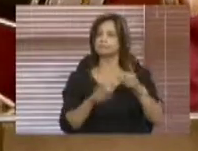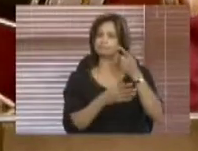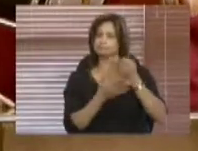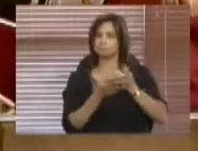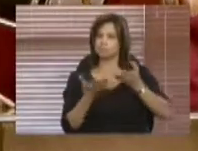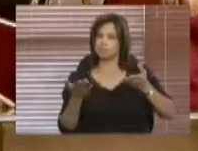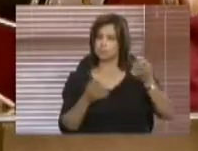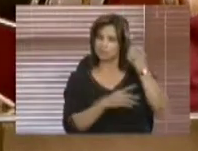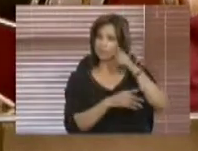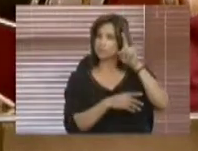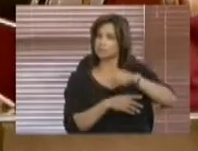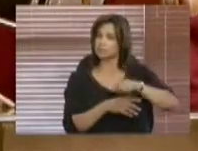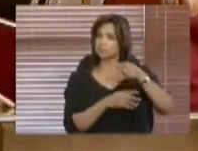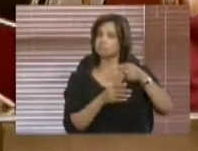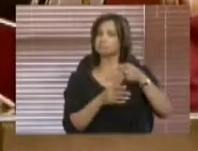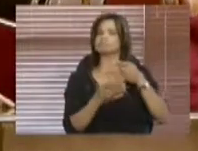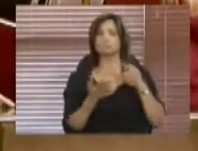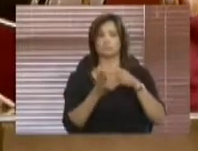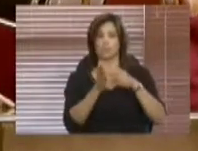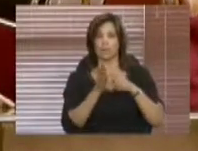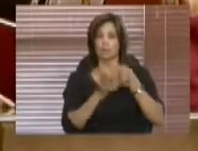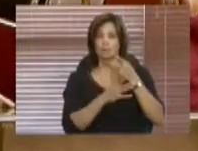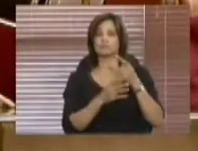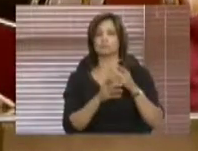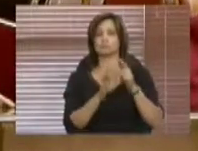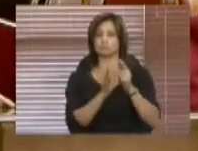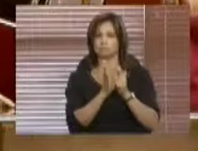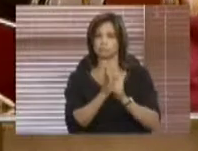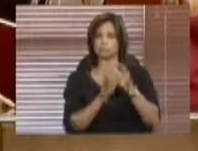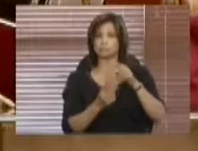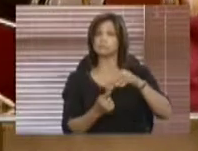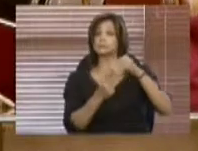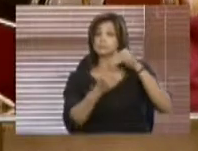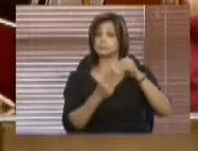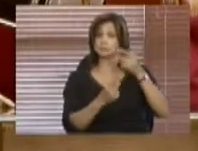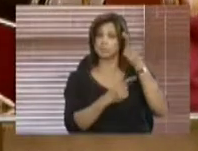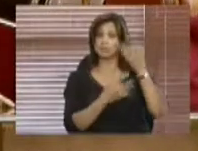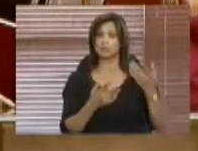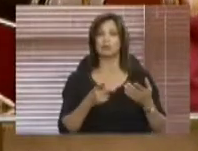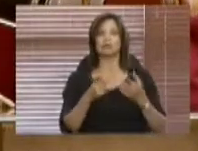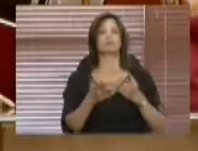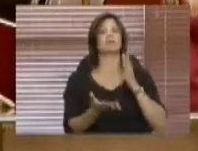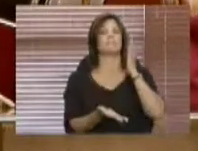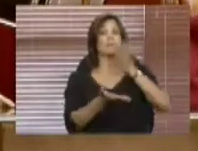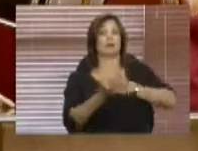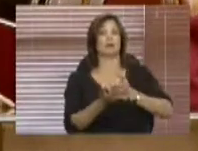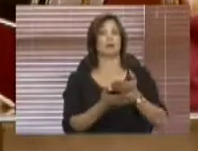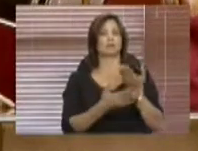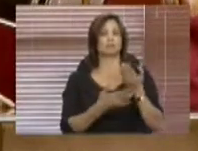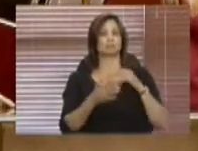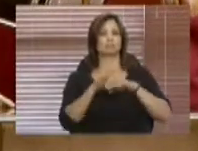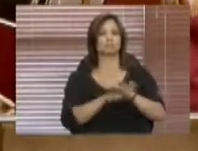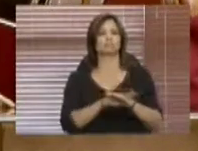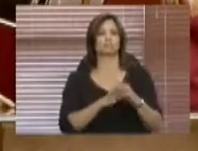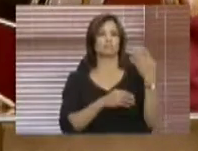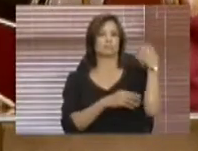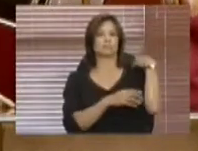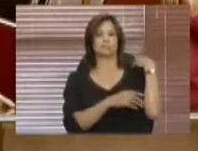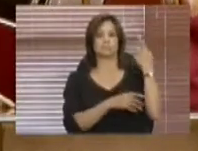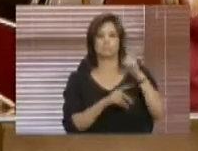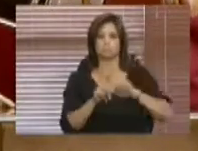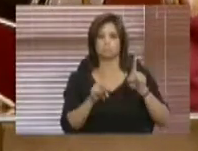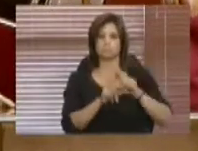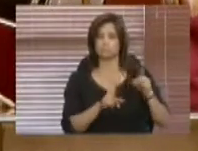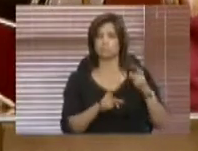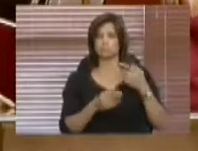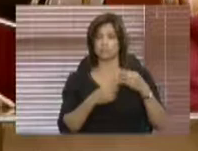bienes requiere de una legislación especial que frene la influencia nefasta que tiene